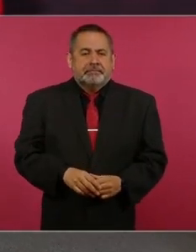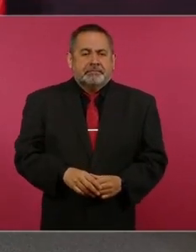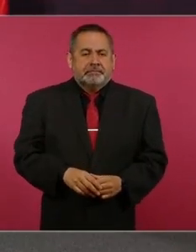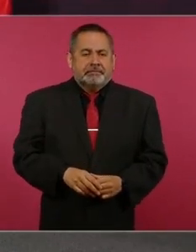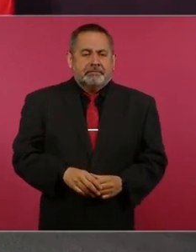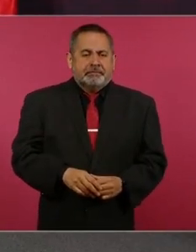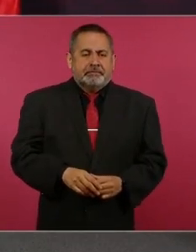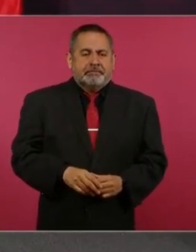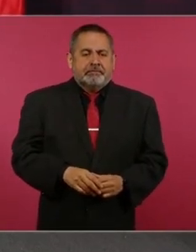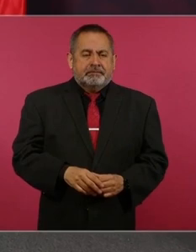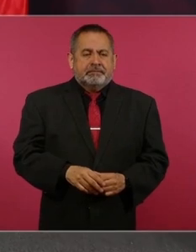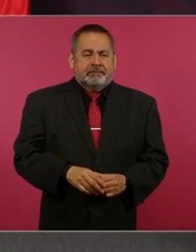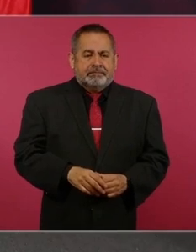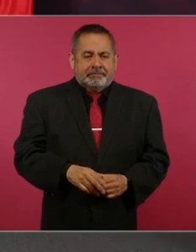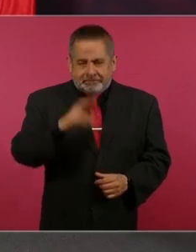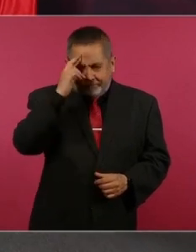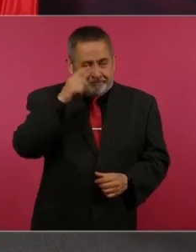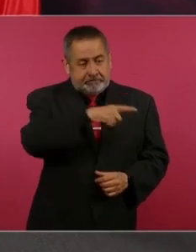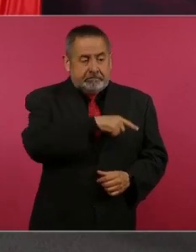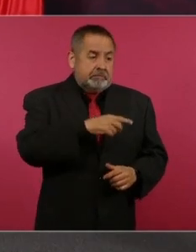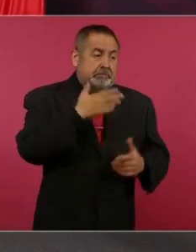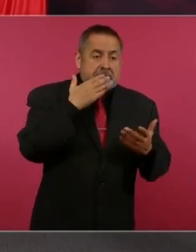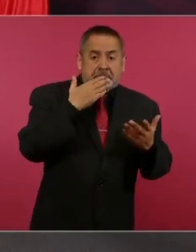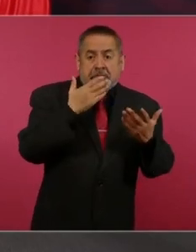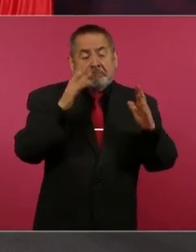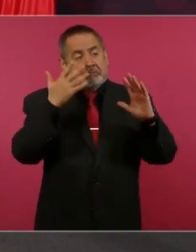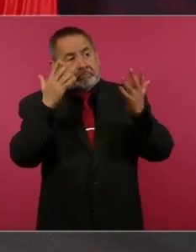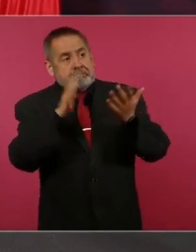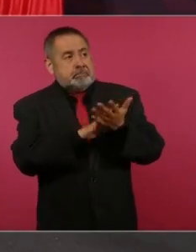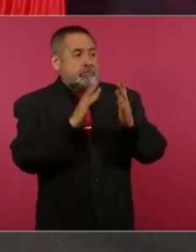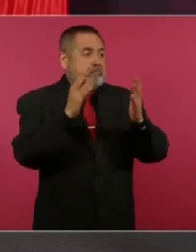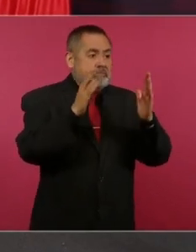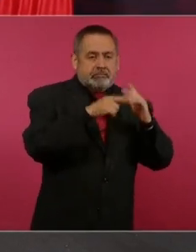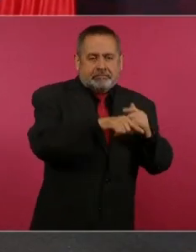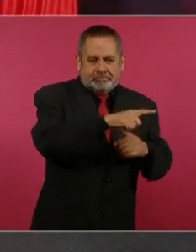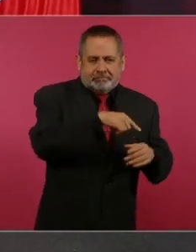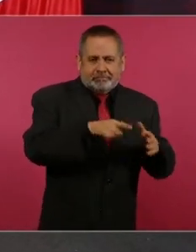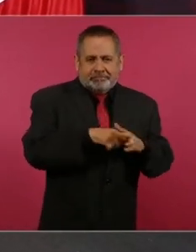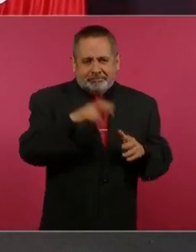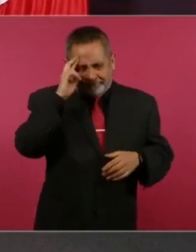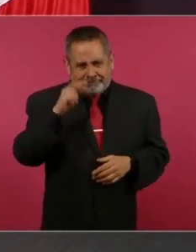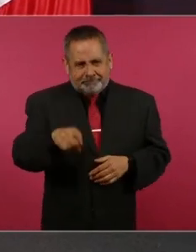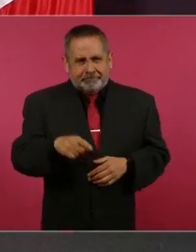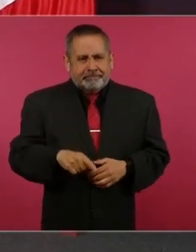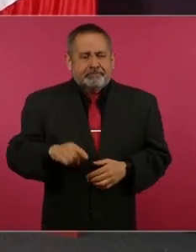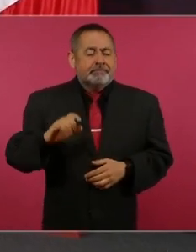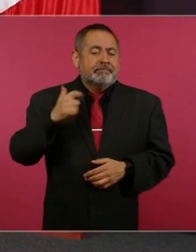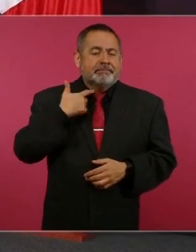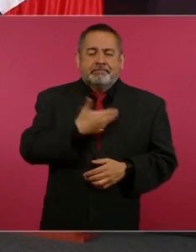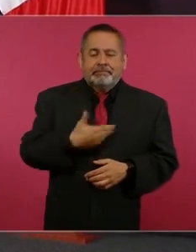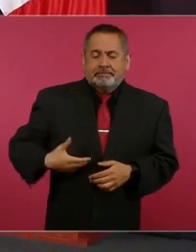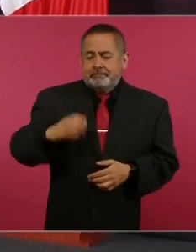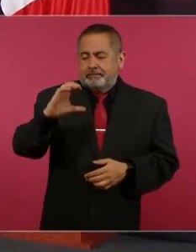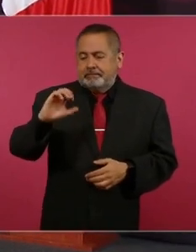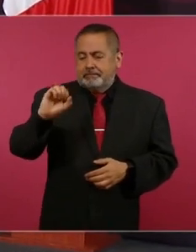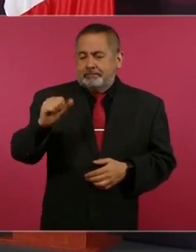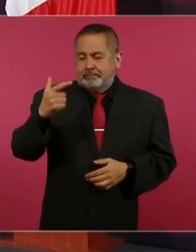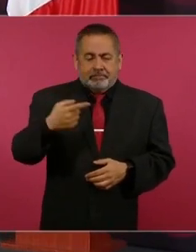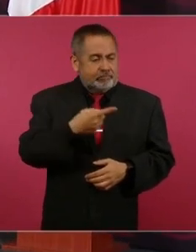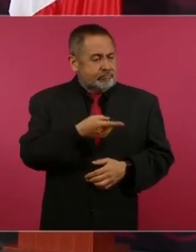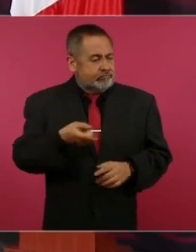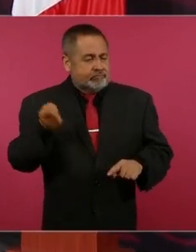¿qué se dijo? No aplaudían los medios, la privatización de Salinas,